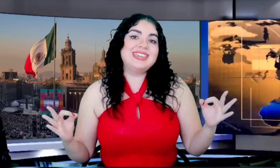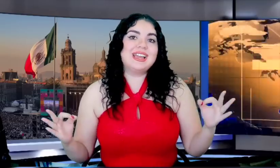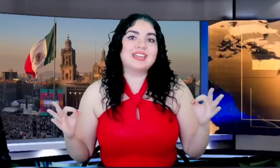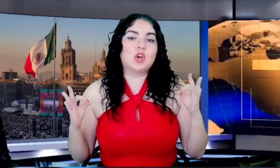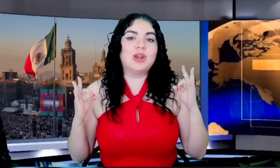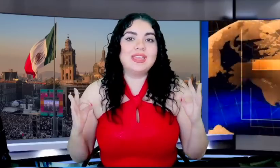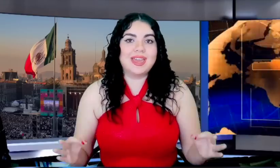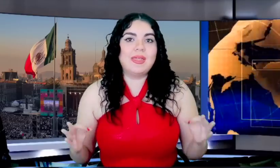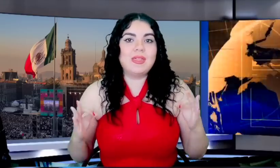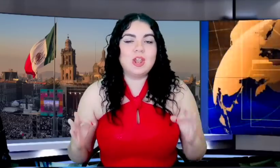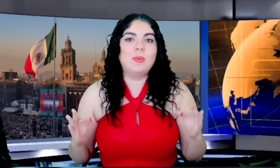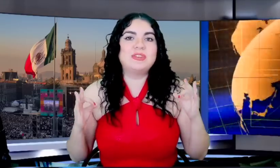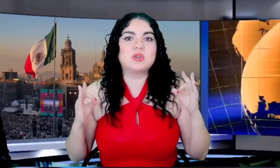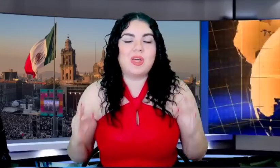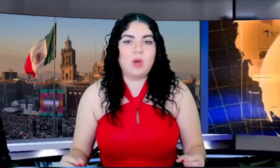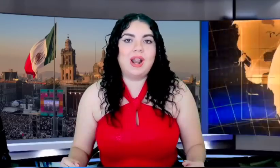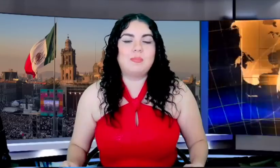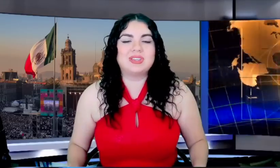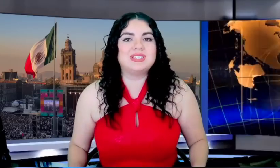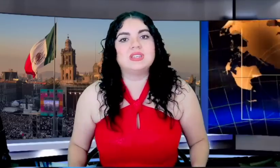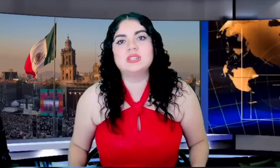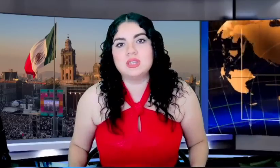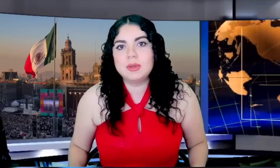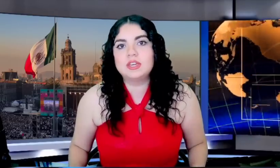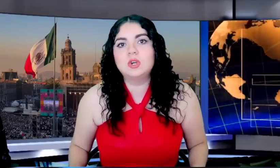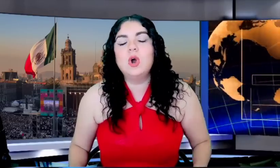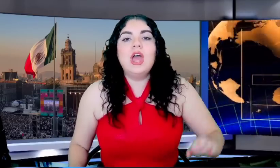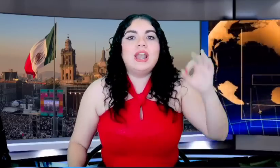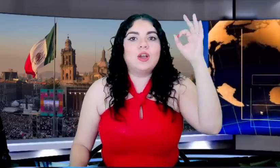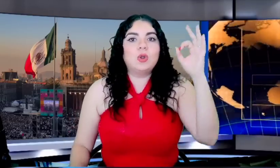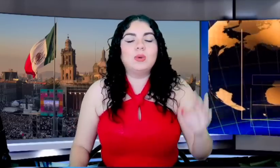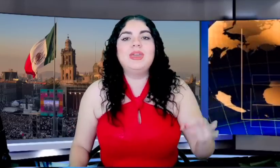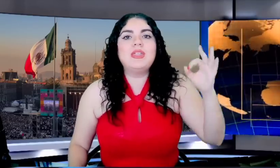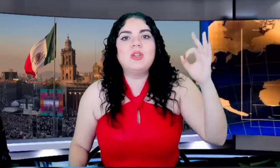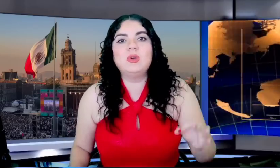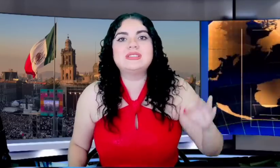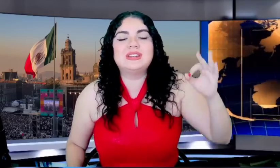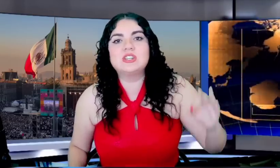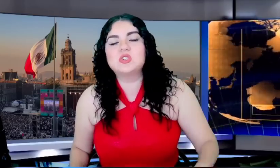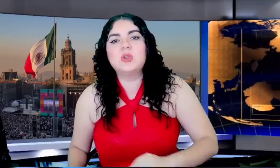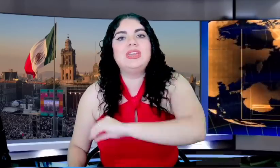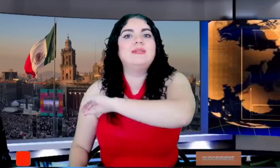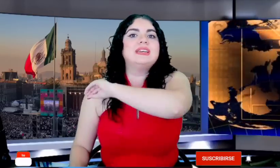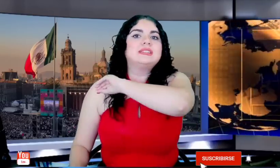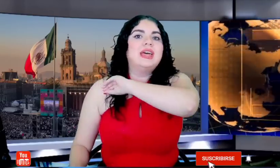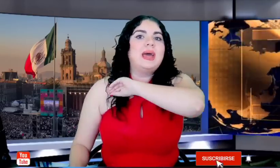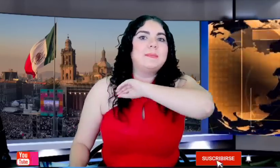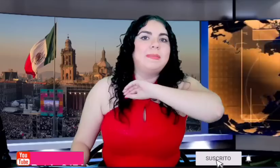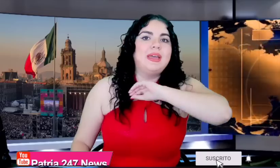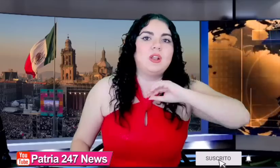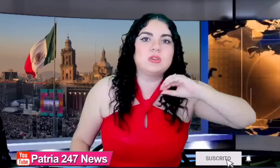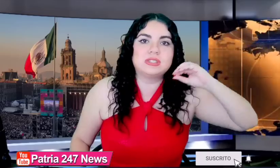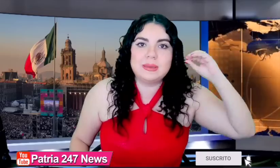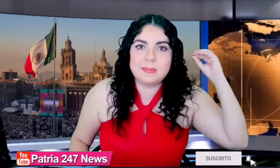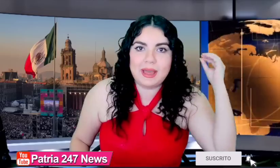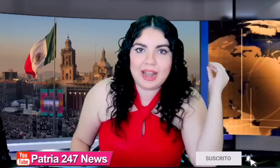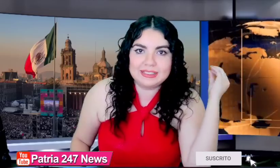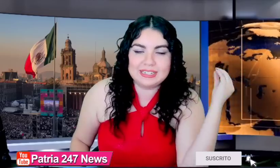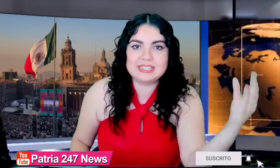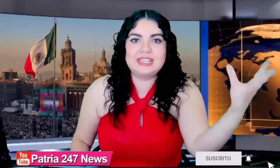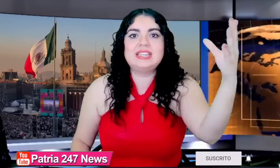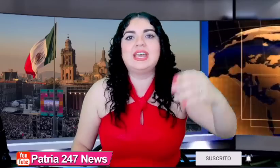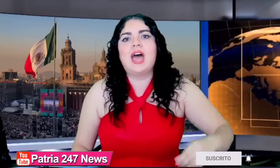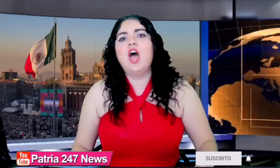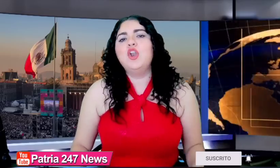decían que con la llegada de López Obrador a la presidencia de México la economía de nuestra nación iba a estar pero si